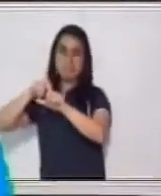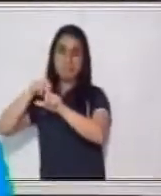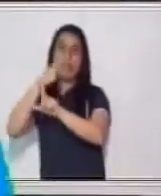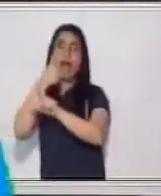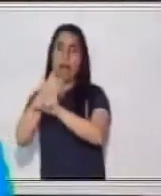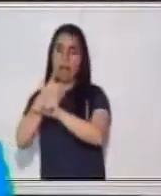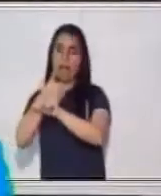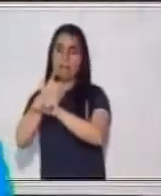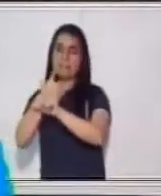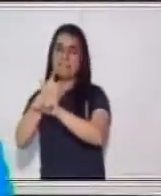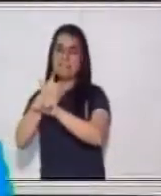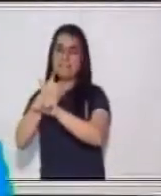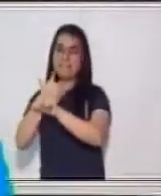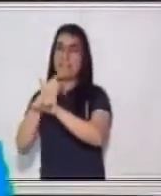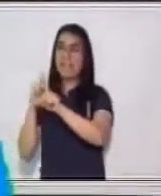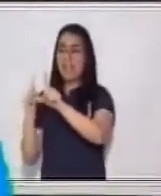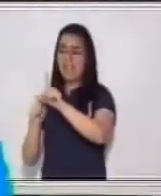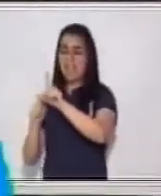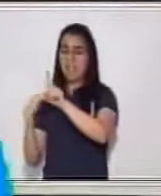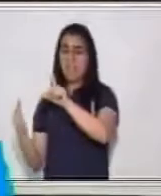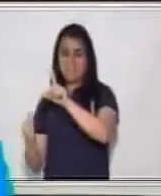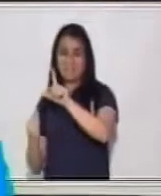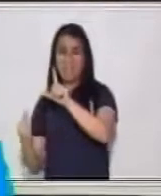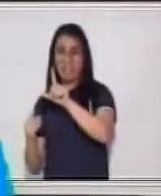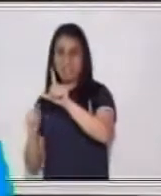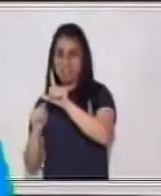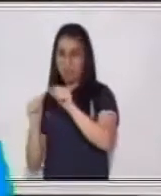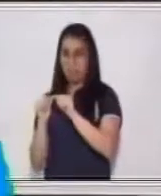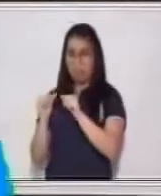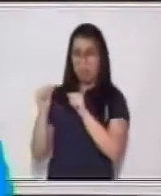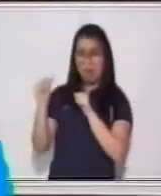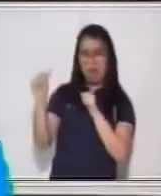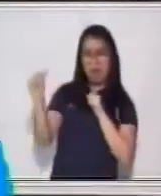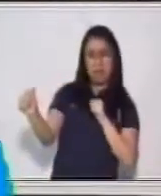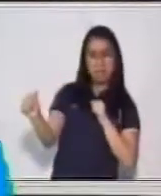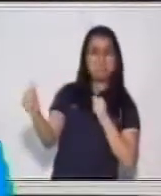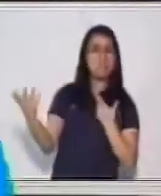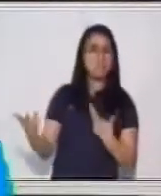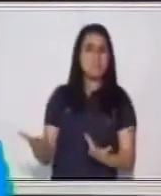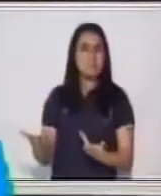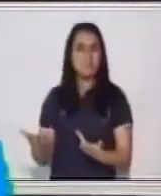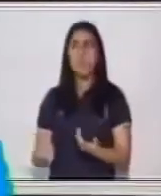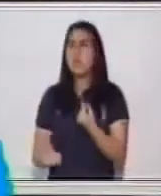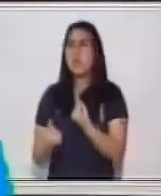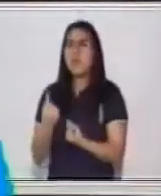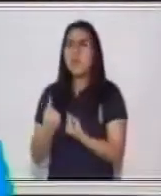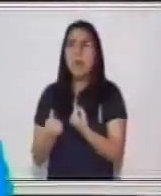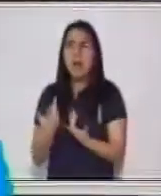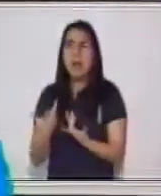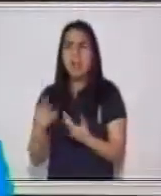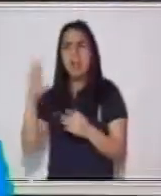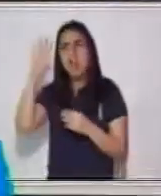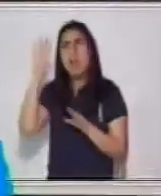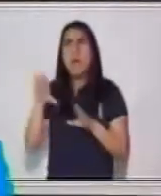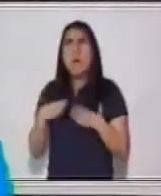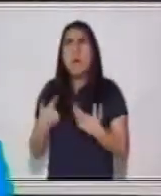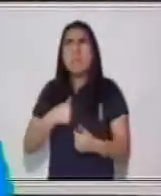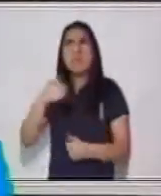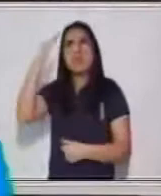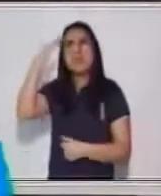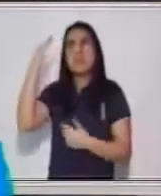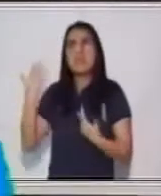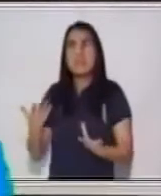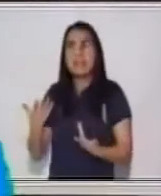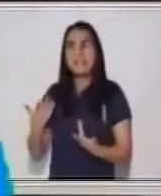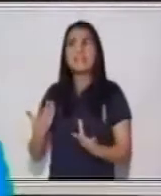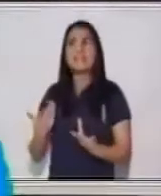Y la base de este triángulo rectángulo, ¿qué elementos la forman? Muy bien. La distancia